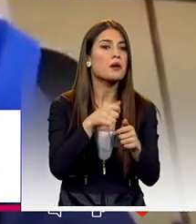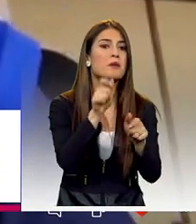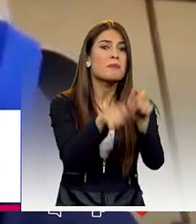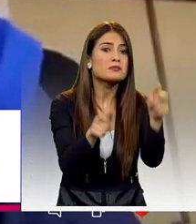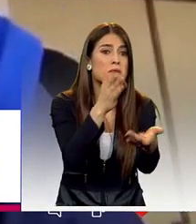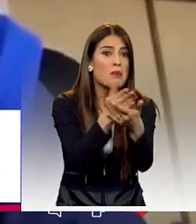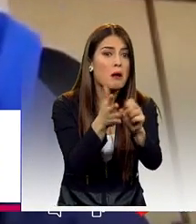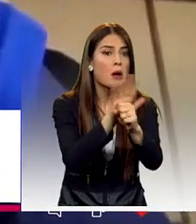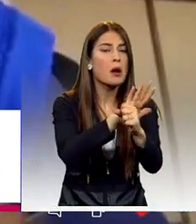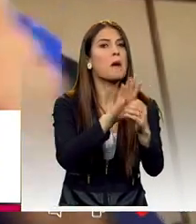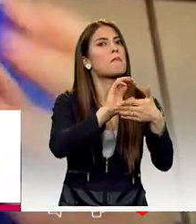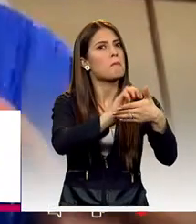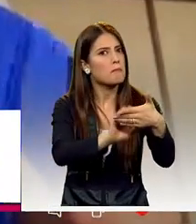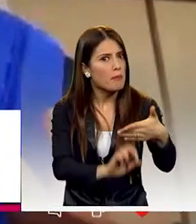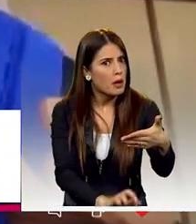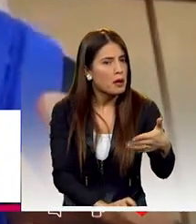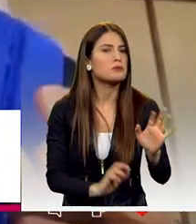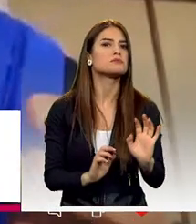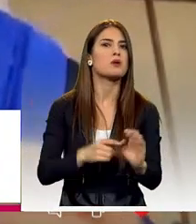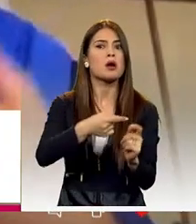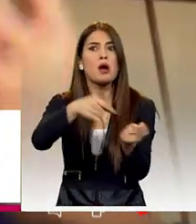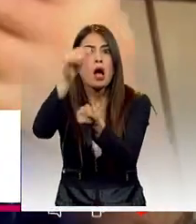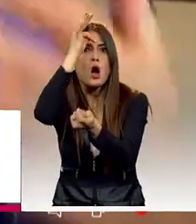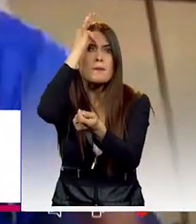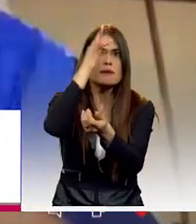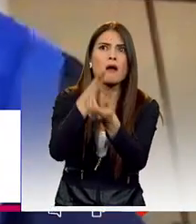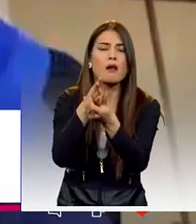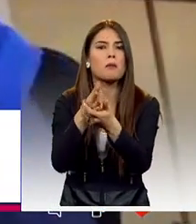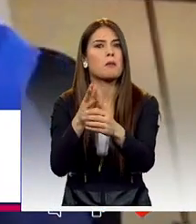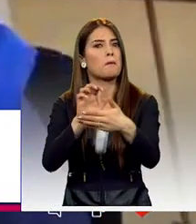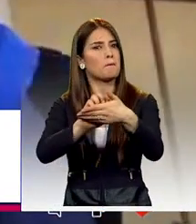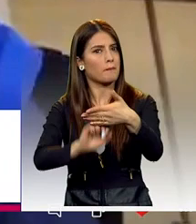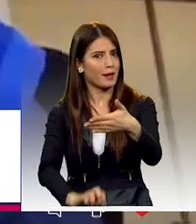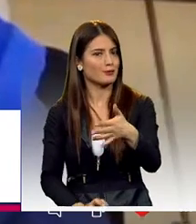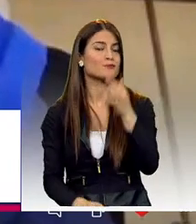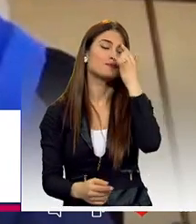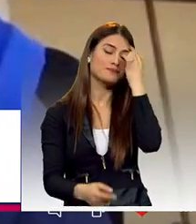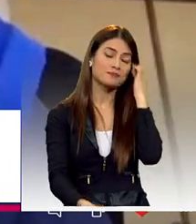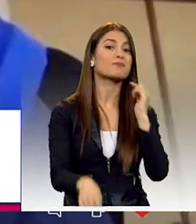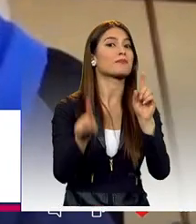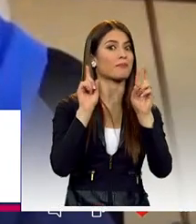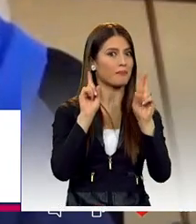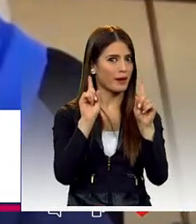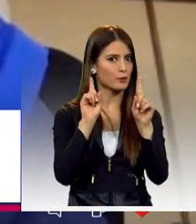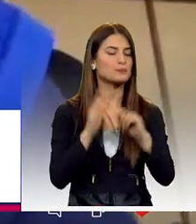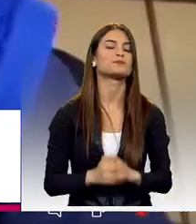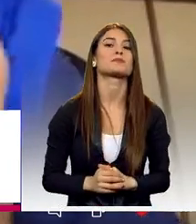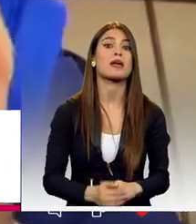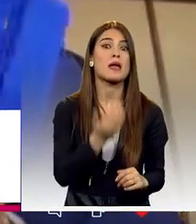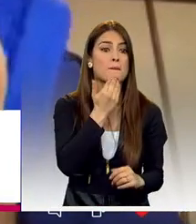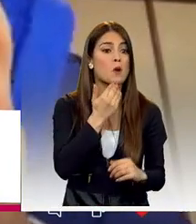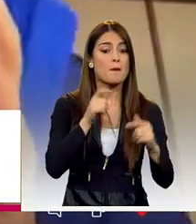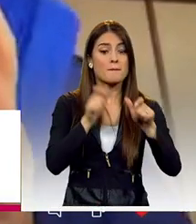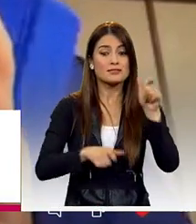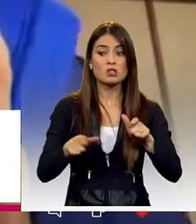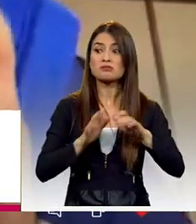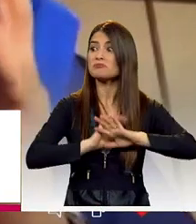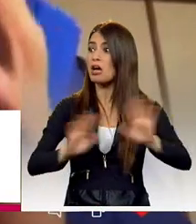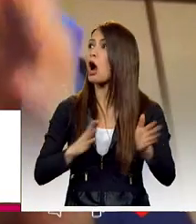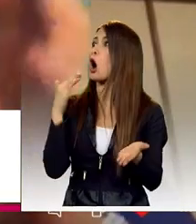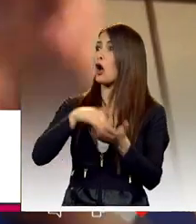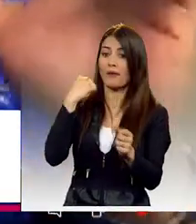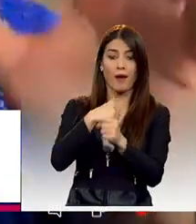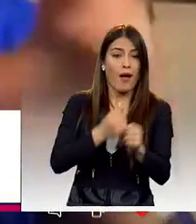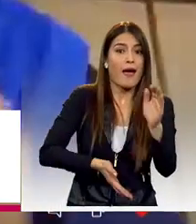bien, si cambian estas condiciones, por supuesto que va a cambiar el comportamiento de la enfermedad. Lo único que hemos